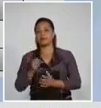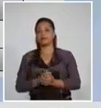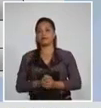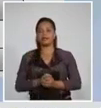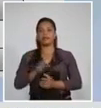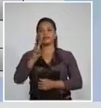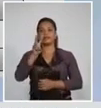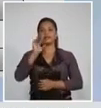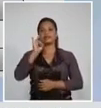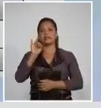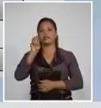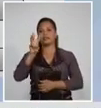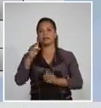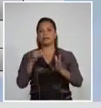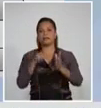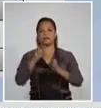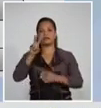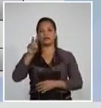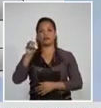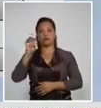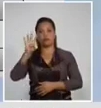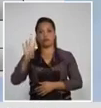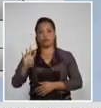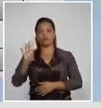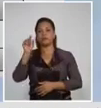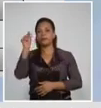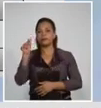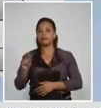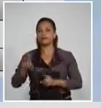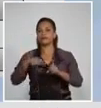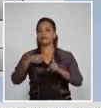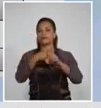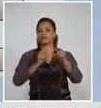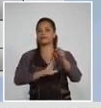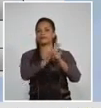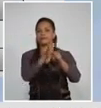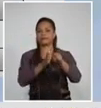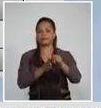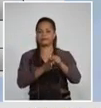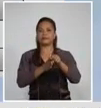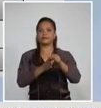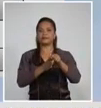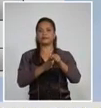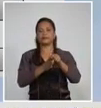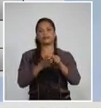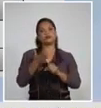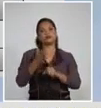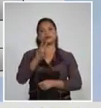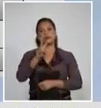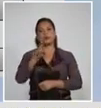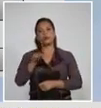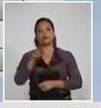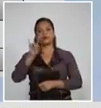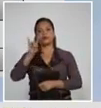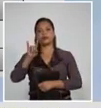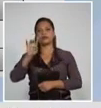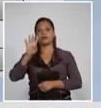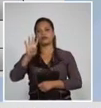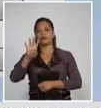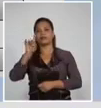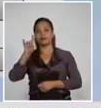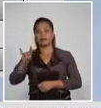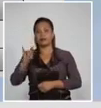73.204 personas con la COVID-19. Estamos hablando un 2,49%